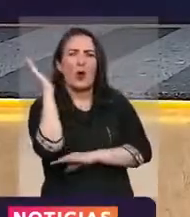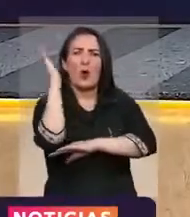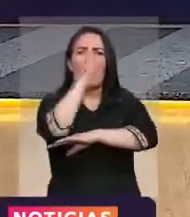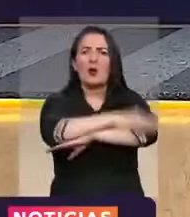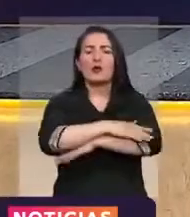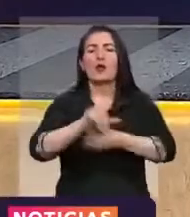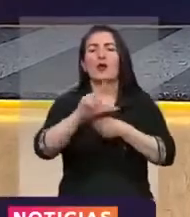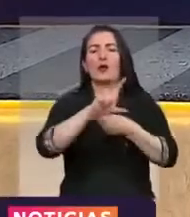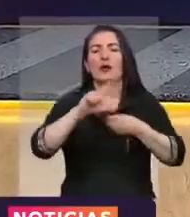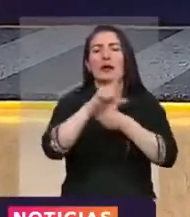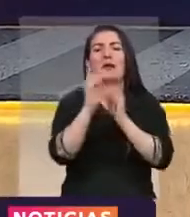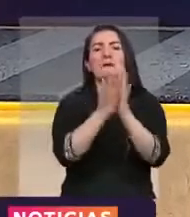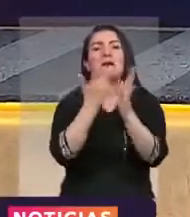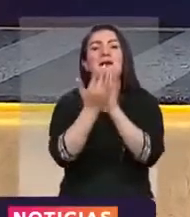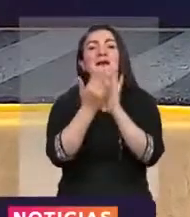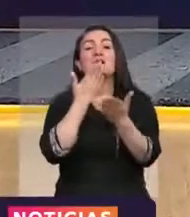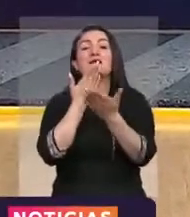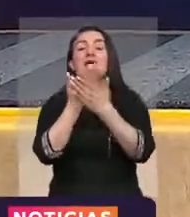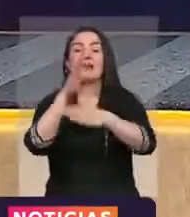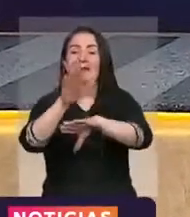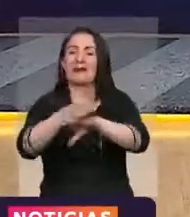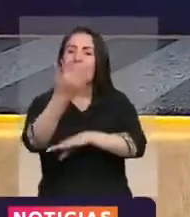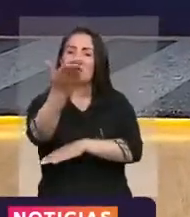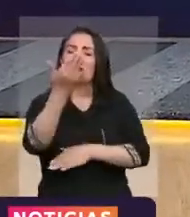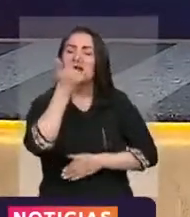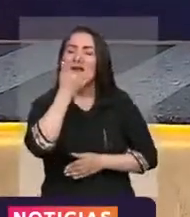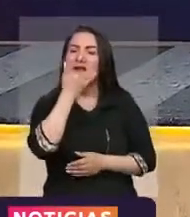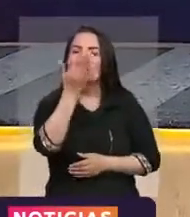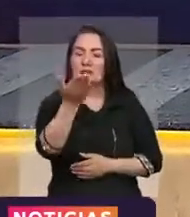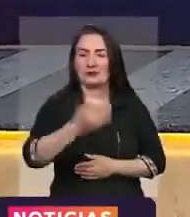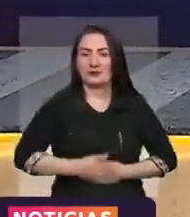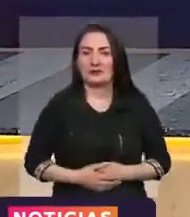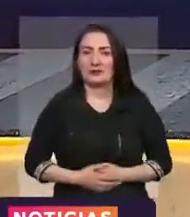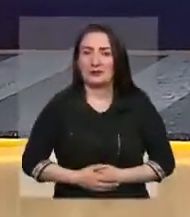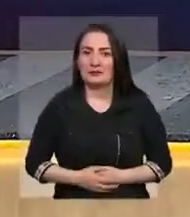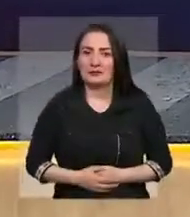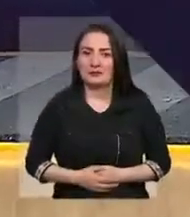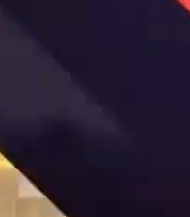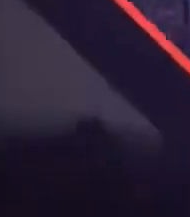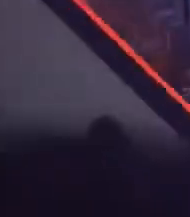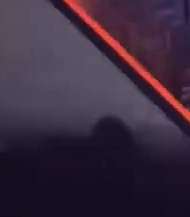en la localidad Los Mártires. Muy buenas tardes, ¿qué trabajos fueron los que se adelantaron?